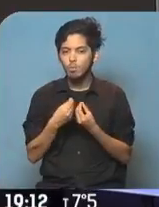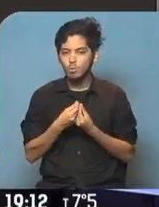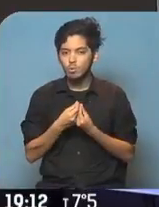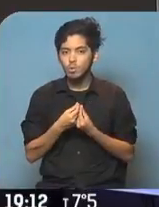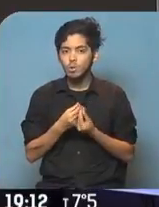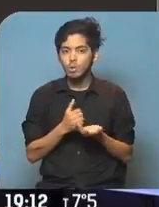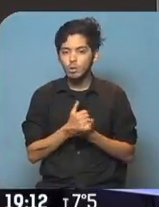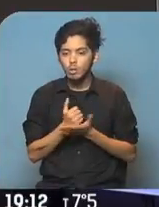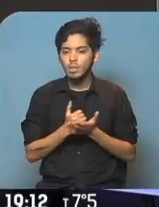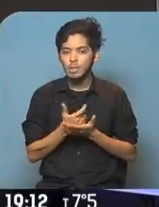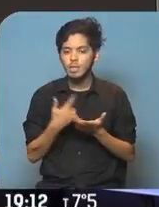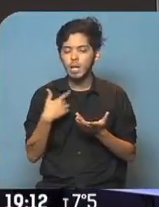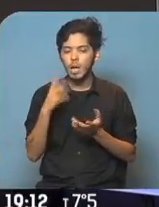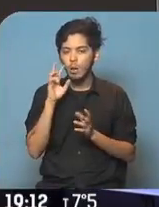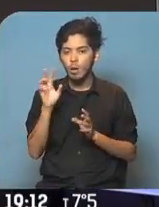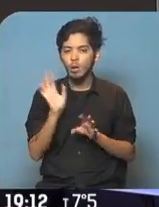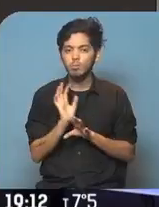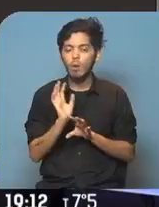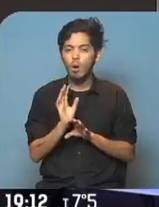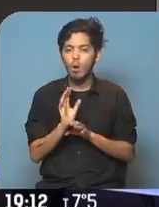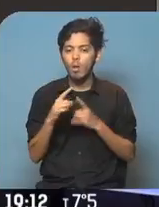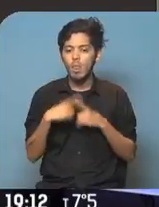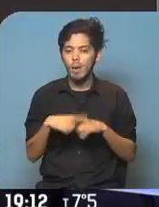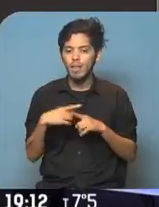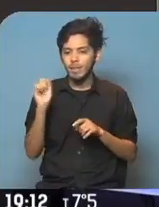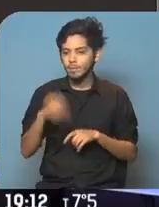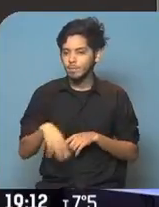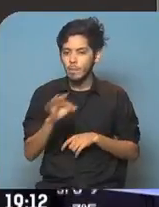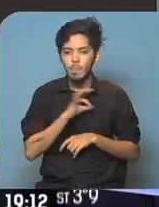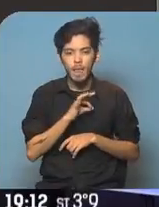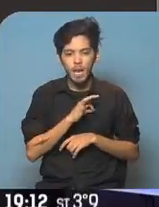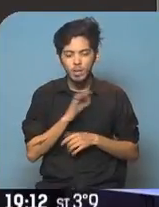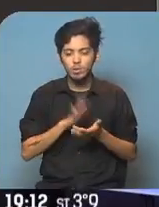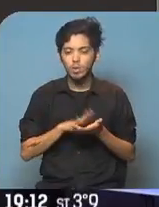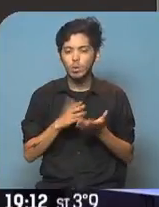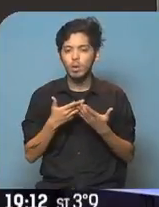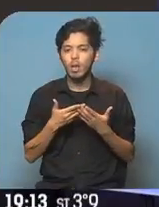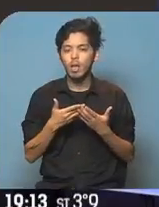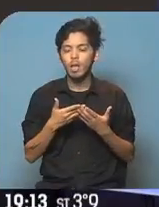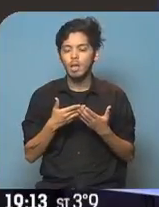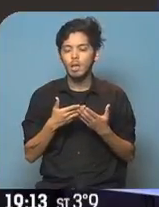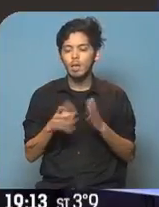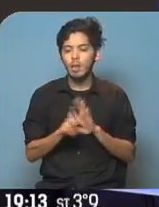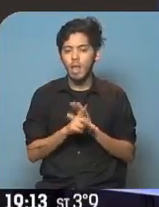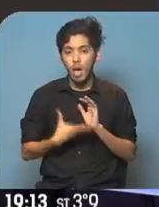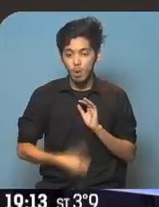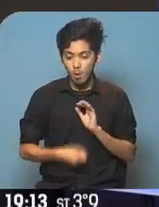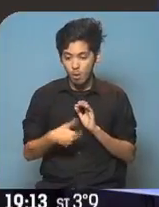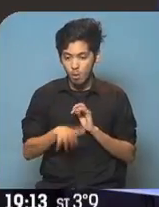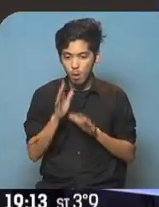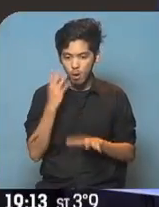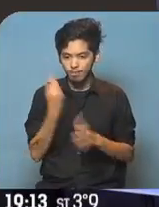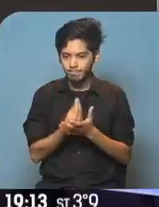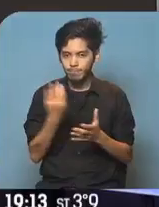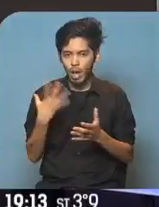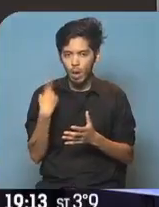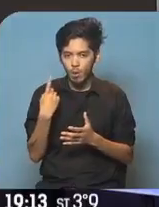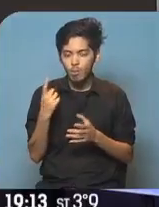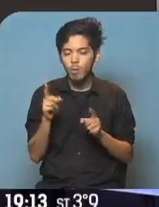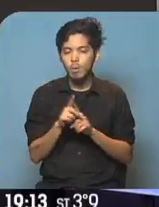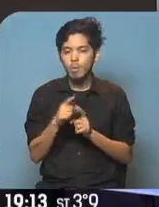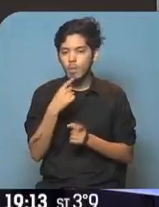están calificando ya como el debate del año, el debate sobre la despenalización del aborto, para el cual las máximas autoridades de la Cámara